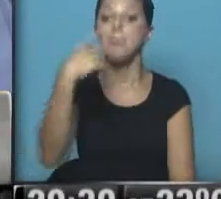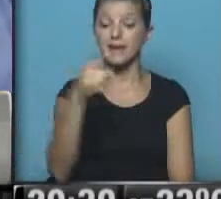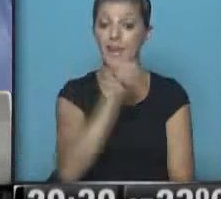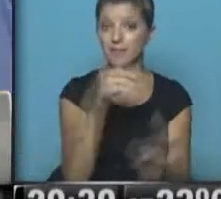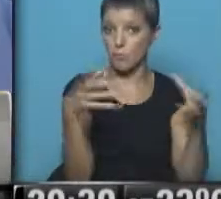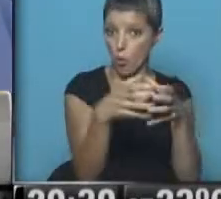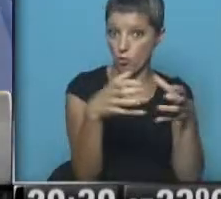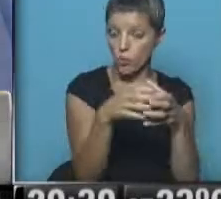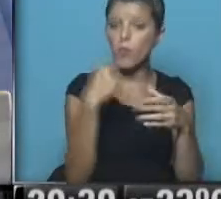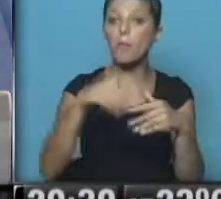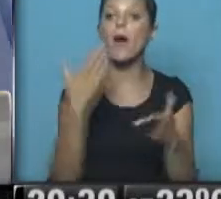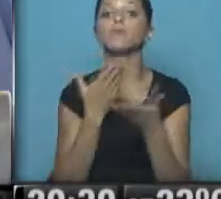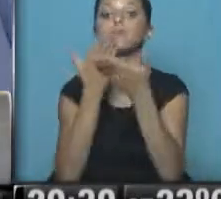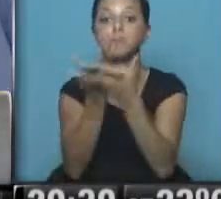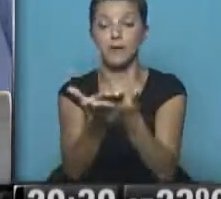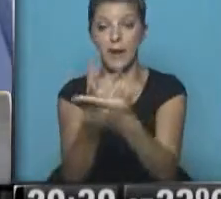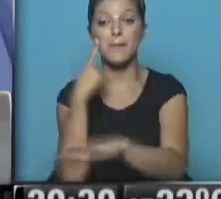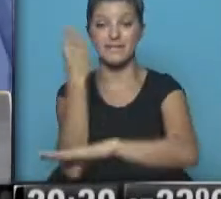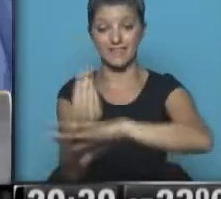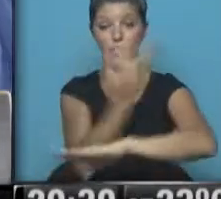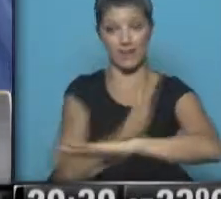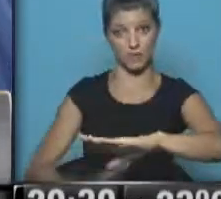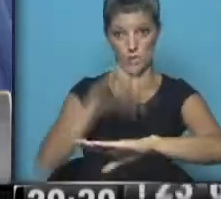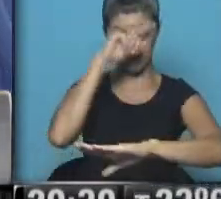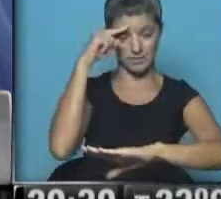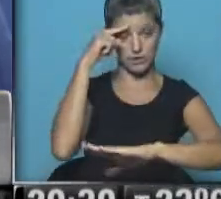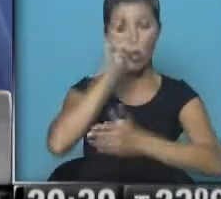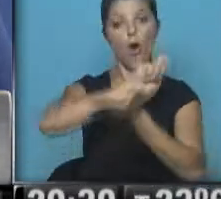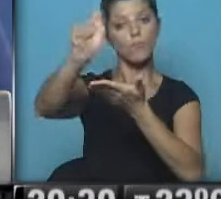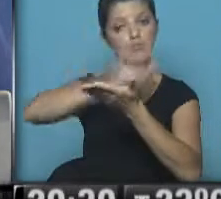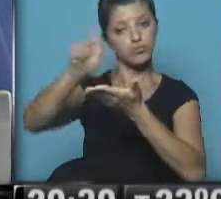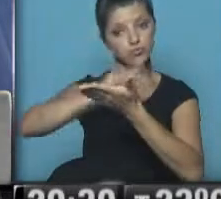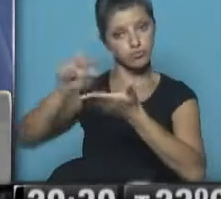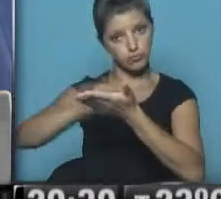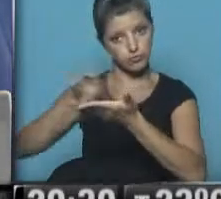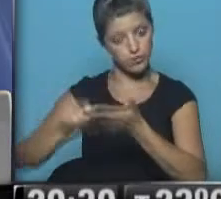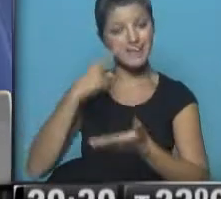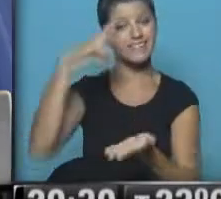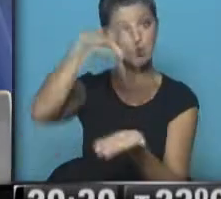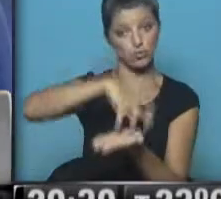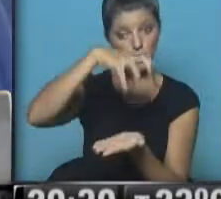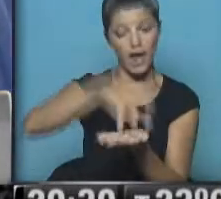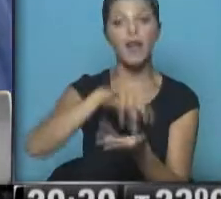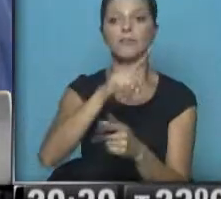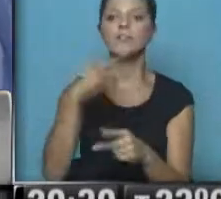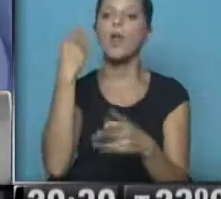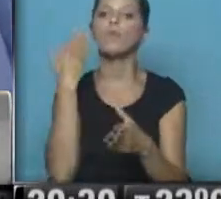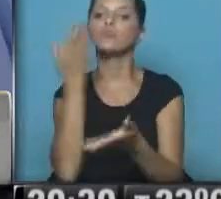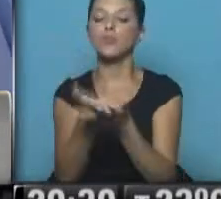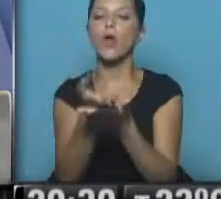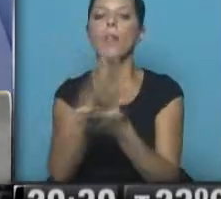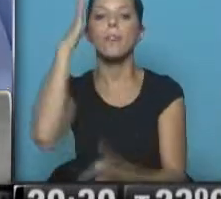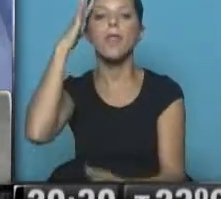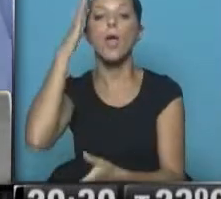tesoro presentará en representación del estado argentino un escrito de carácter institucional aportando los elementos de juicio y